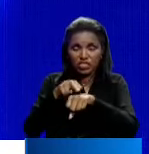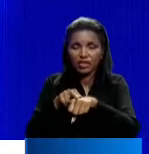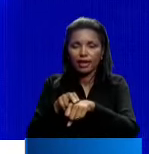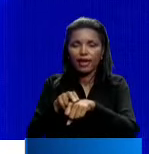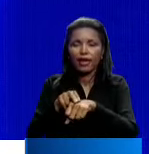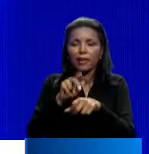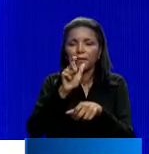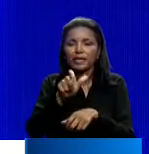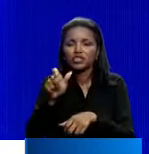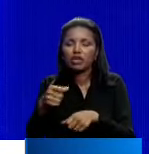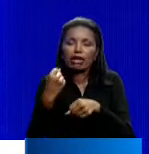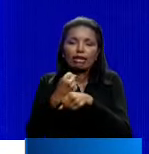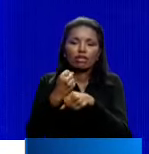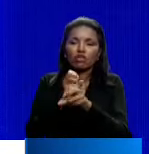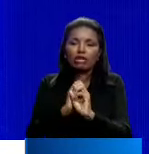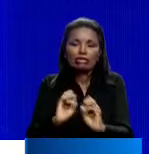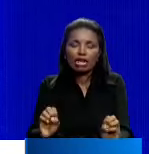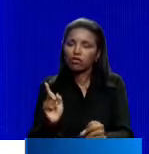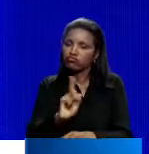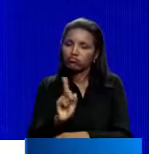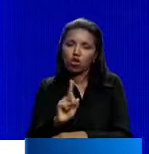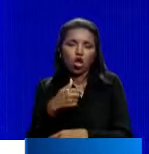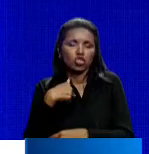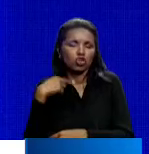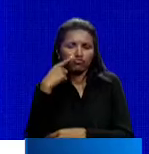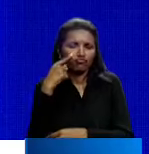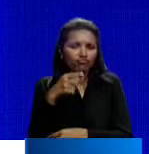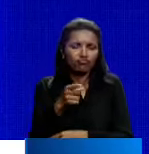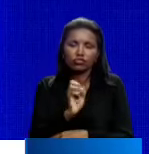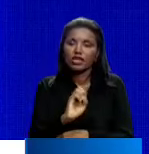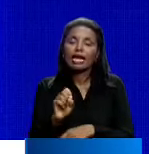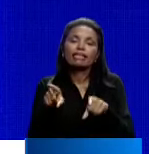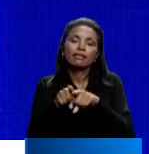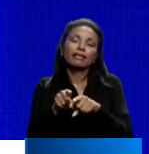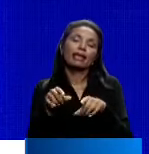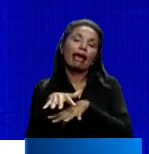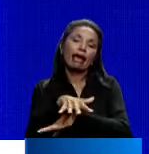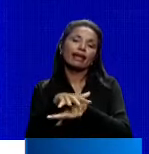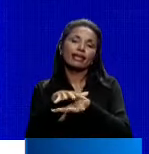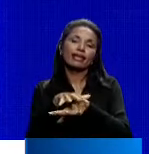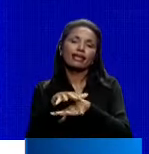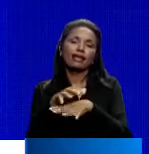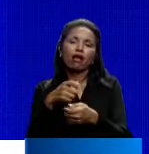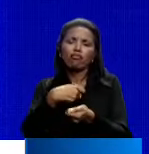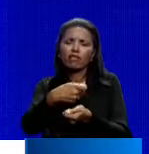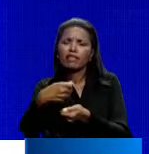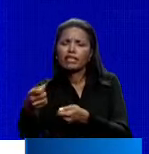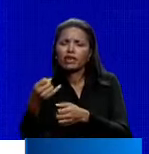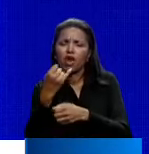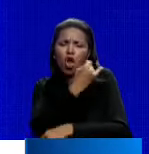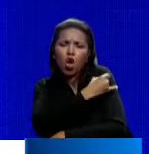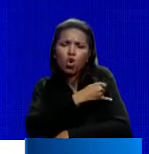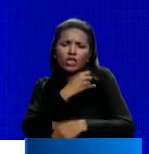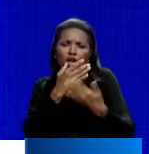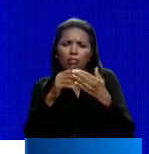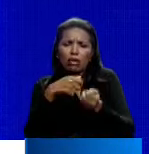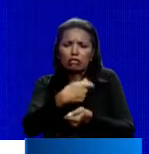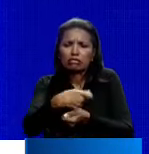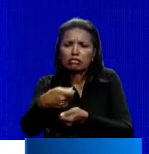y, en adición a eso, a resolver de una vez por todas y para siempre con la descentralización paralela. Solo con eso